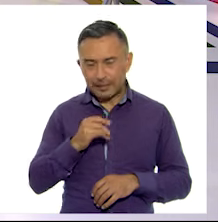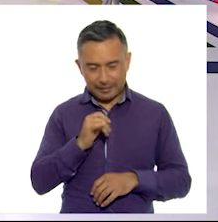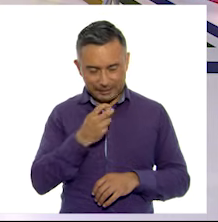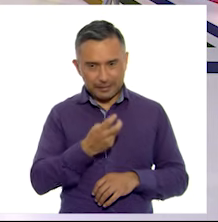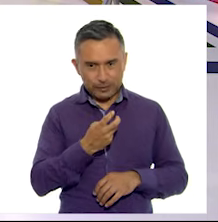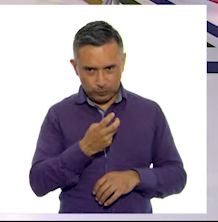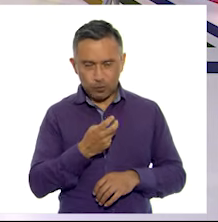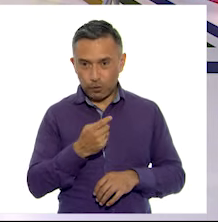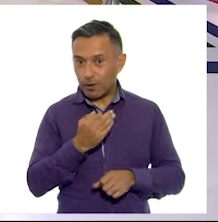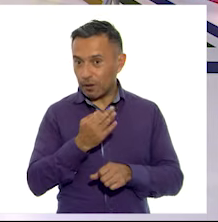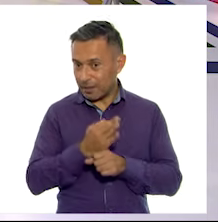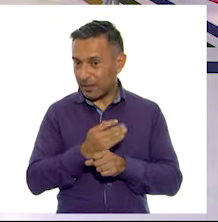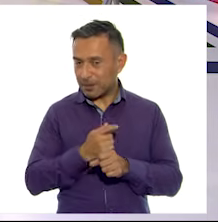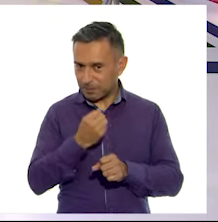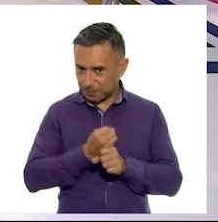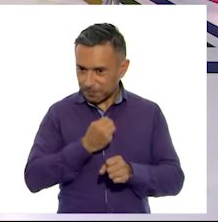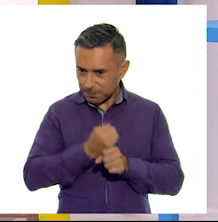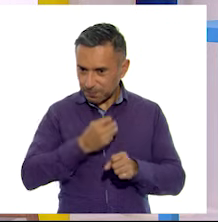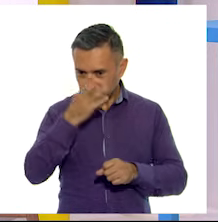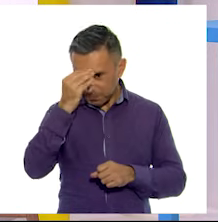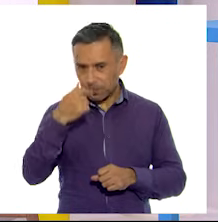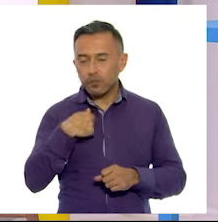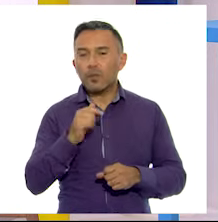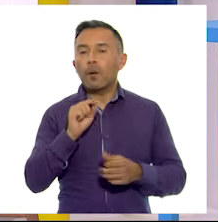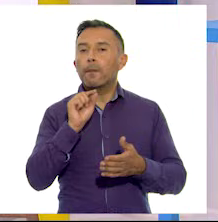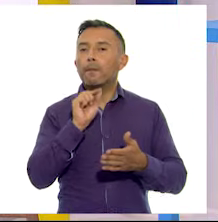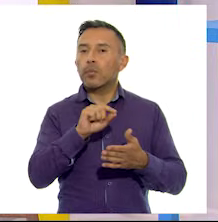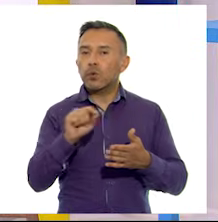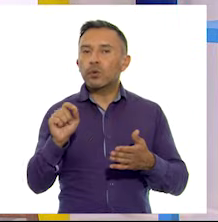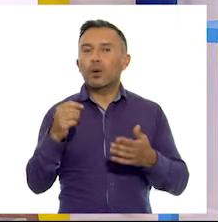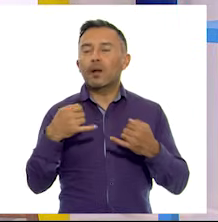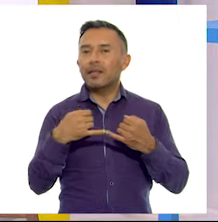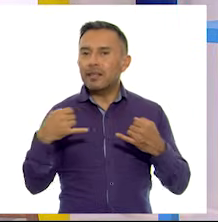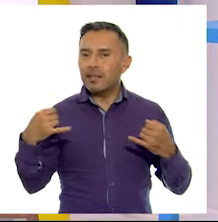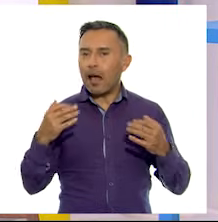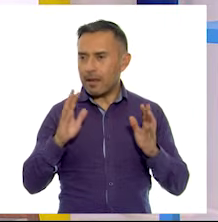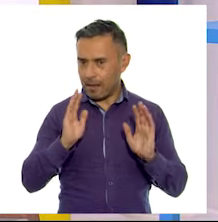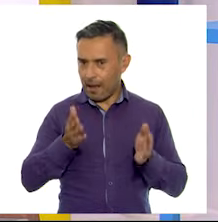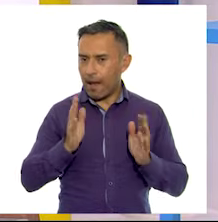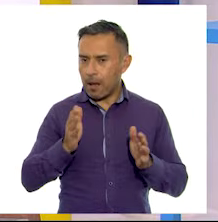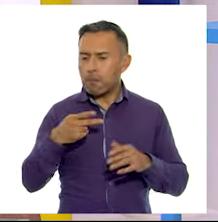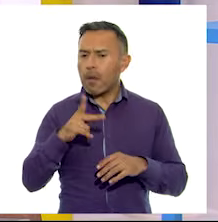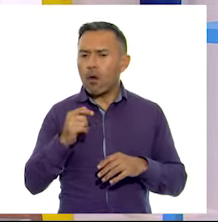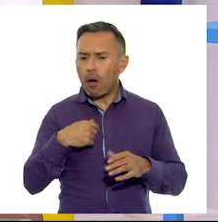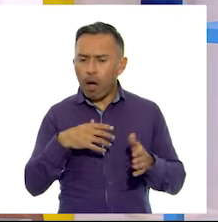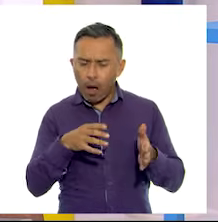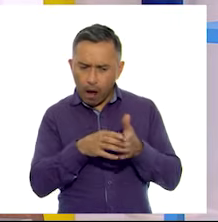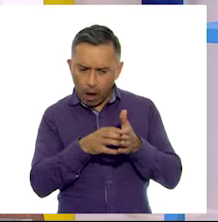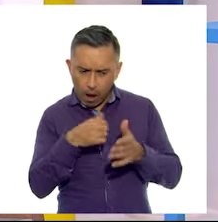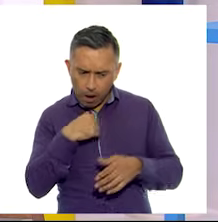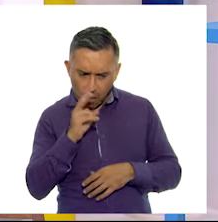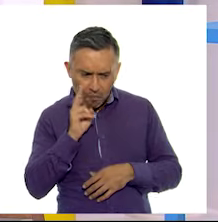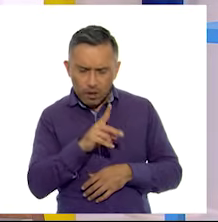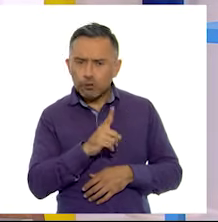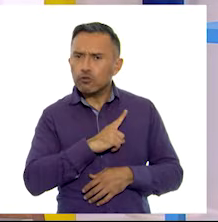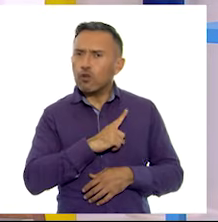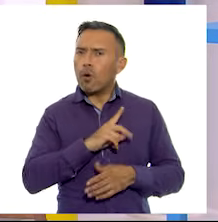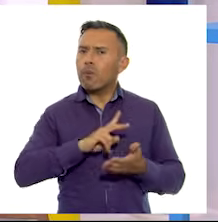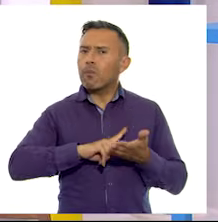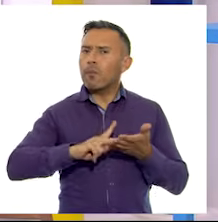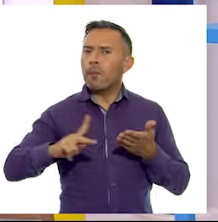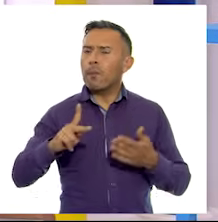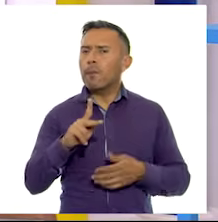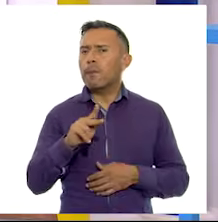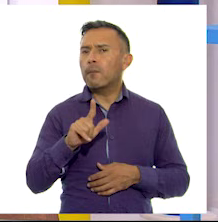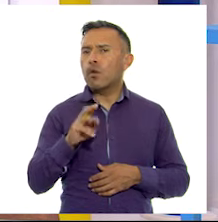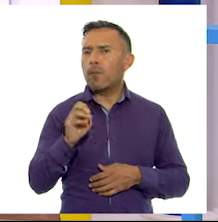estuviste practicando. Sí, ya estuve haciendo puntos, líneas, pero aquí en mi caja solamente tengo plumones. ¿No vamos a empezar con